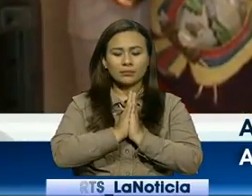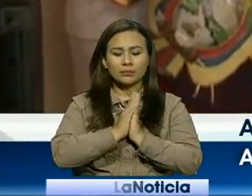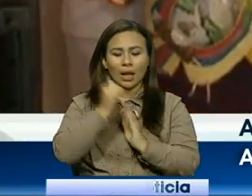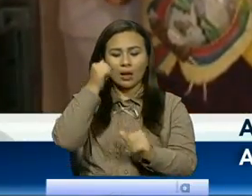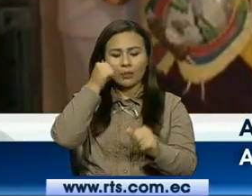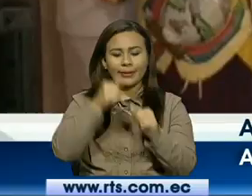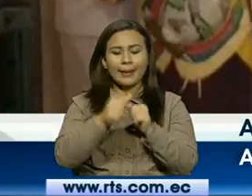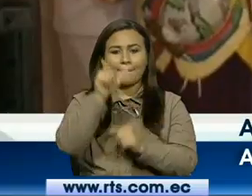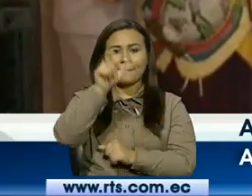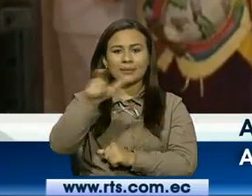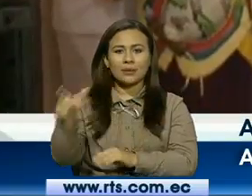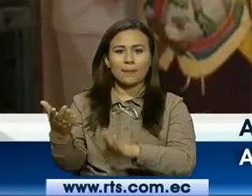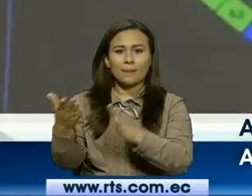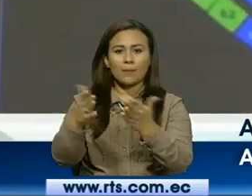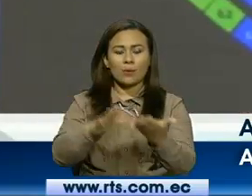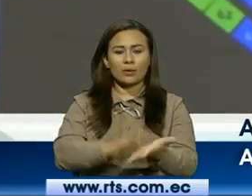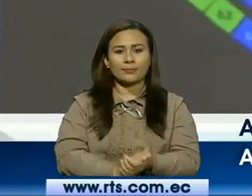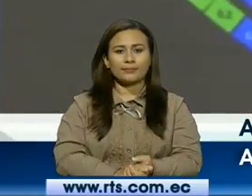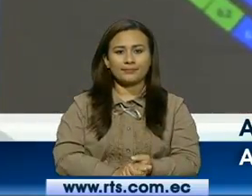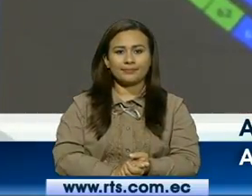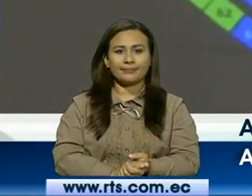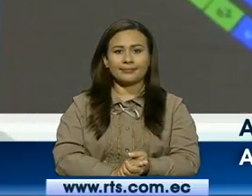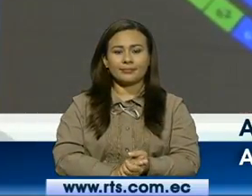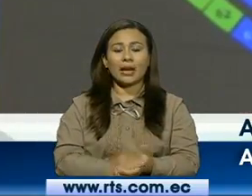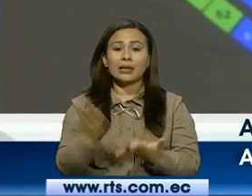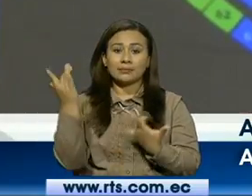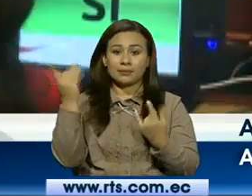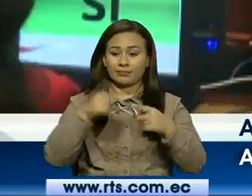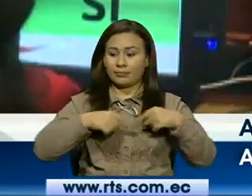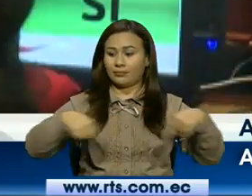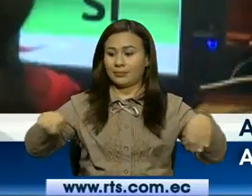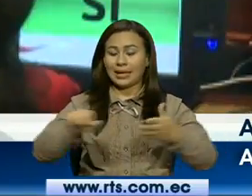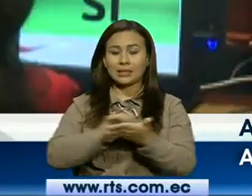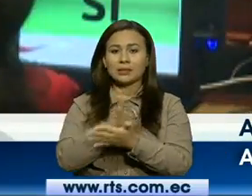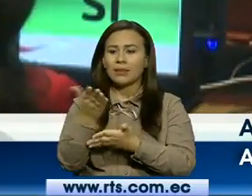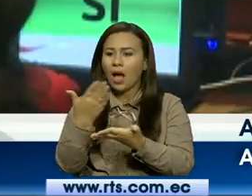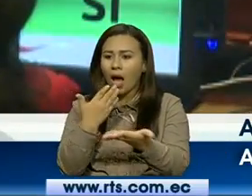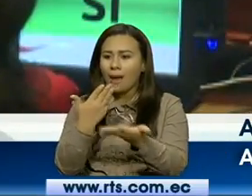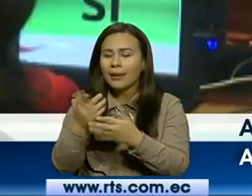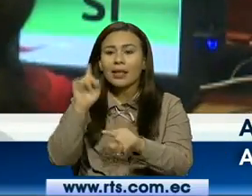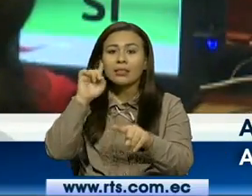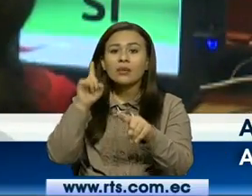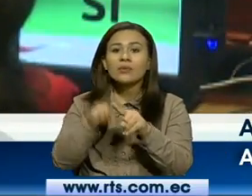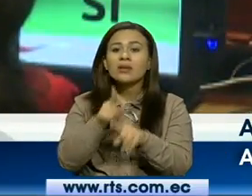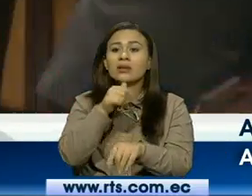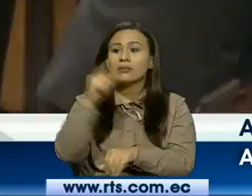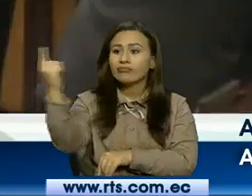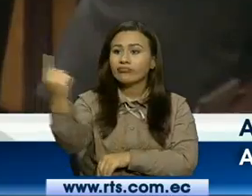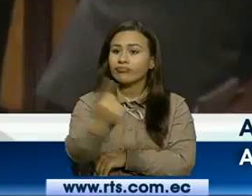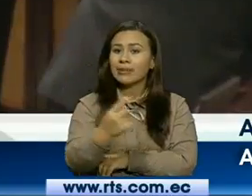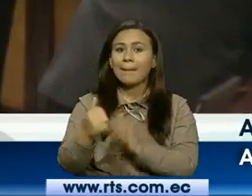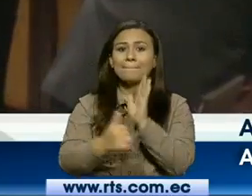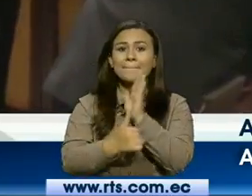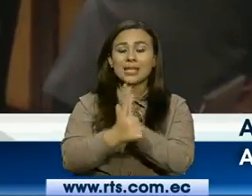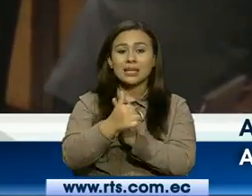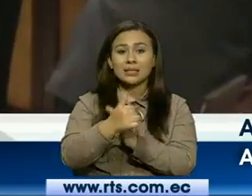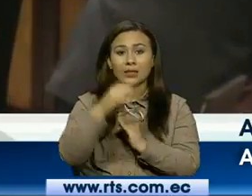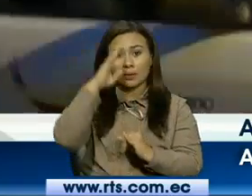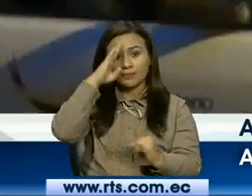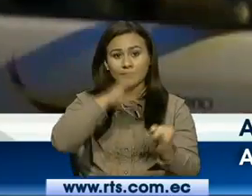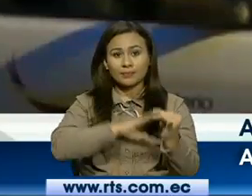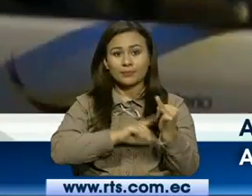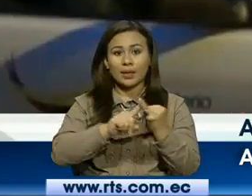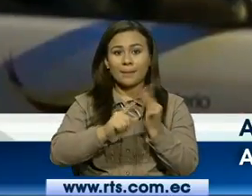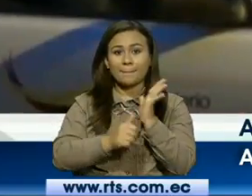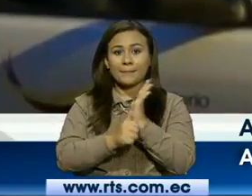militares fallecidos. Lo que se espera dentro del pleno es que se abra el debate para concretar la comparecencia de los ministros del Interior,